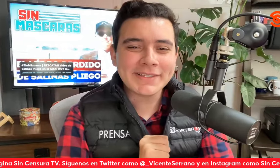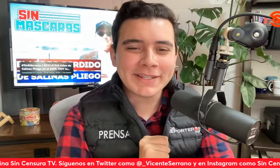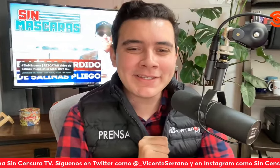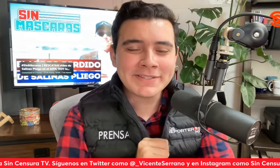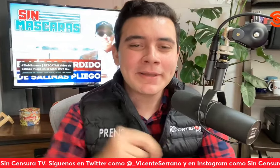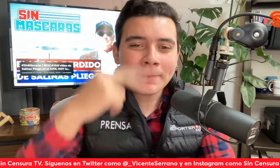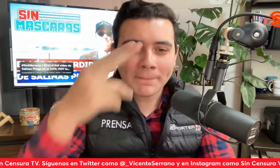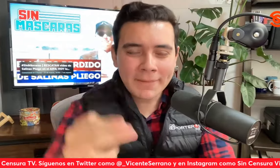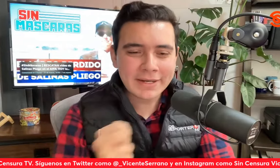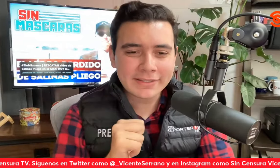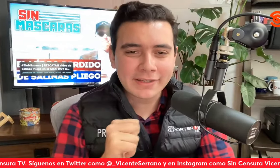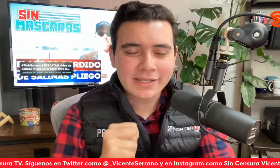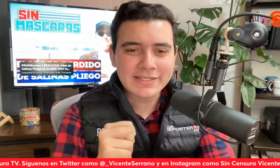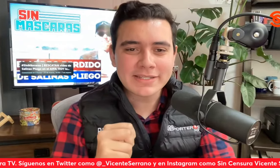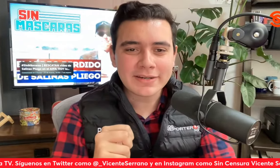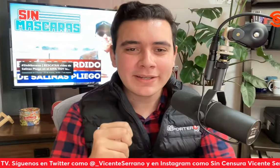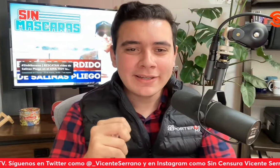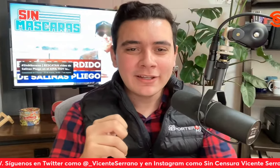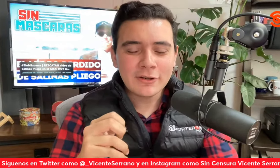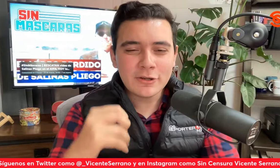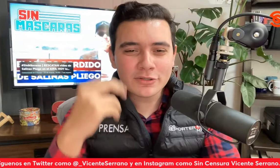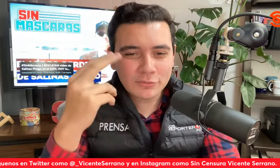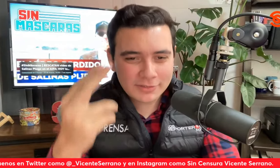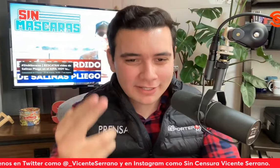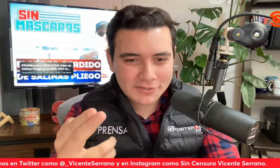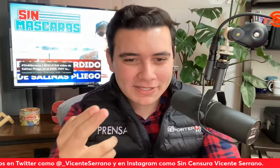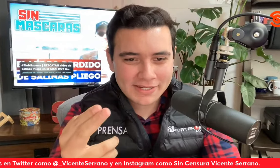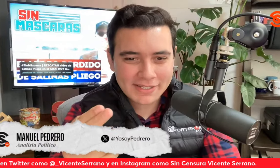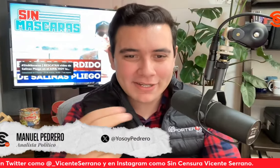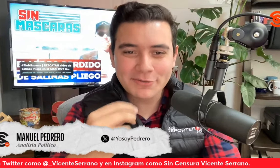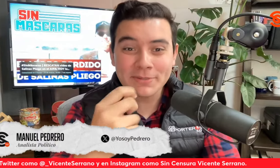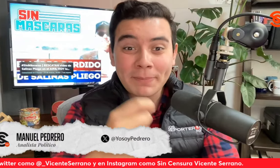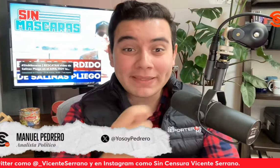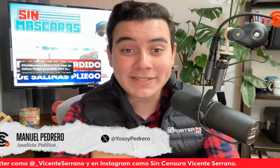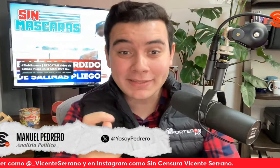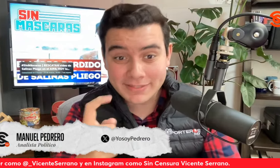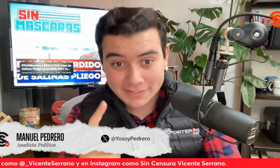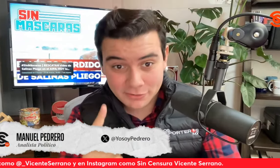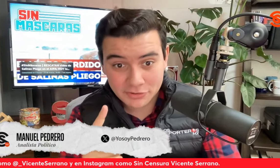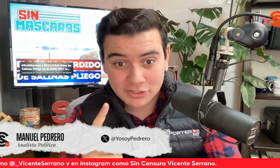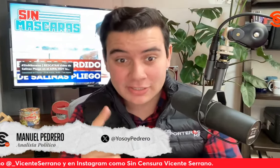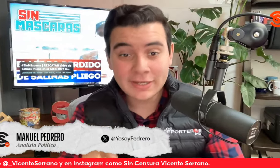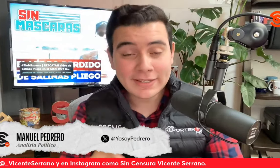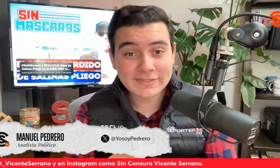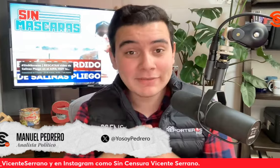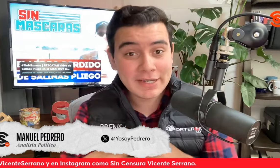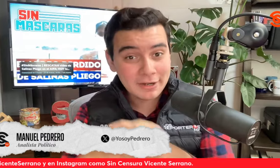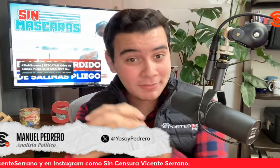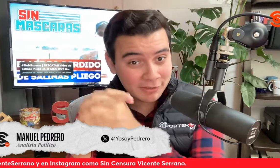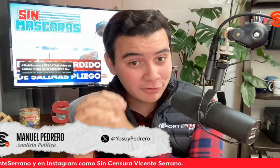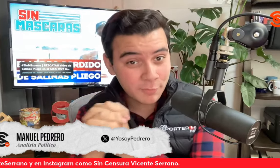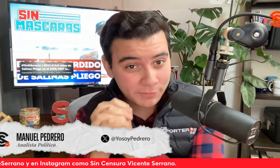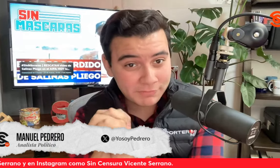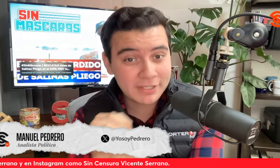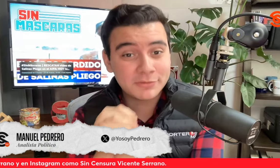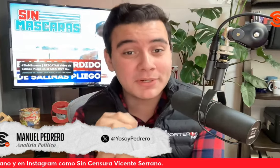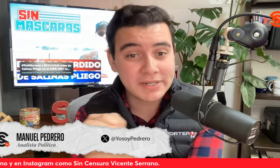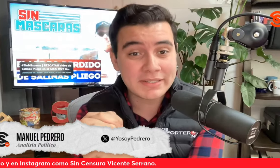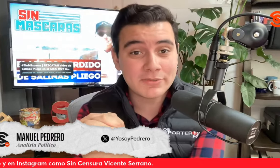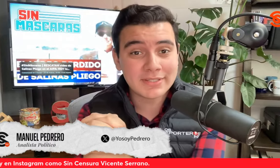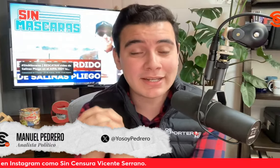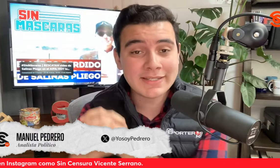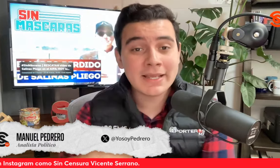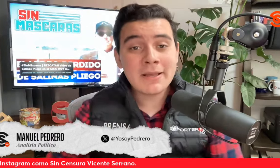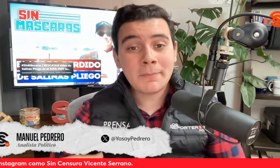sin Denise merker es decir los twitteros de derecha los simpatizantes de sochel estaban Armando un movimiento en